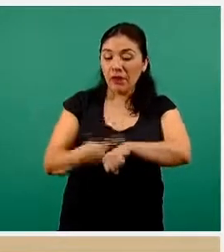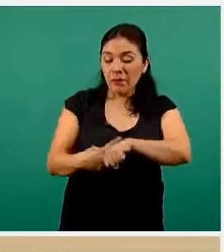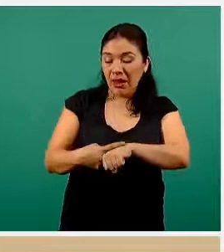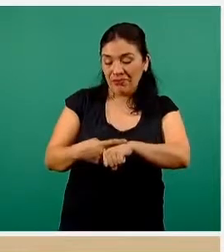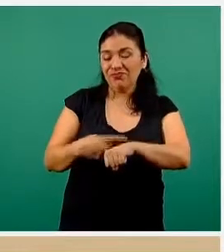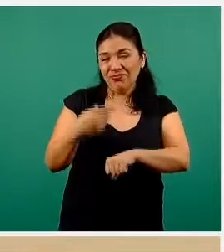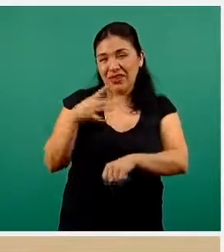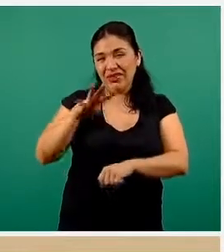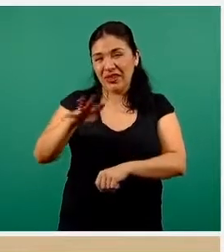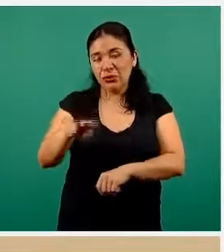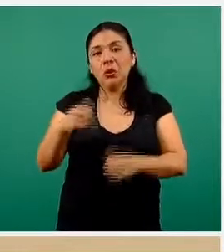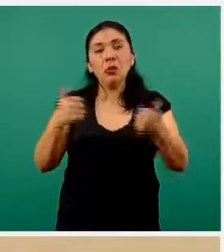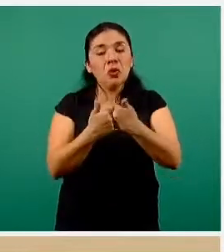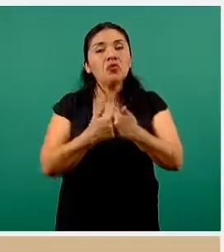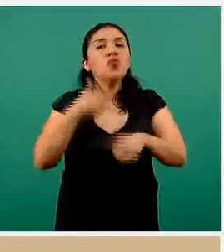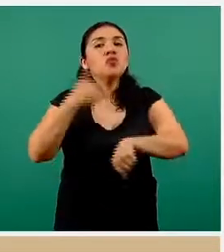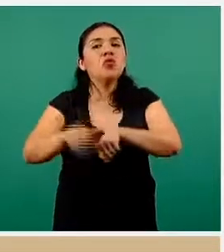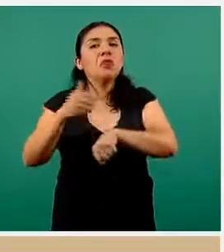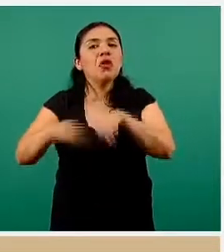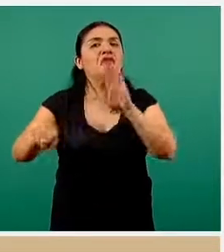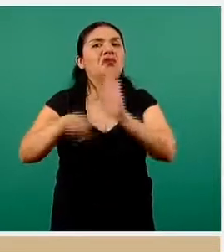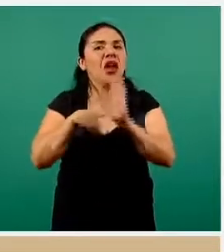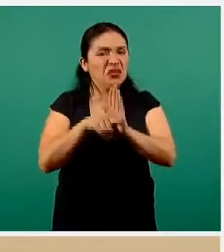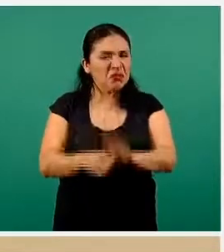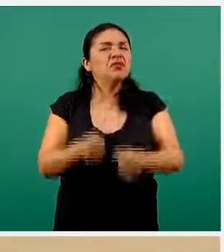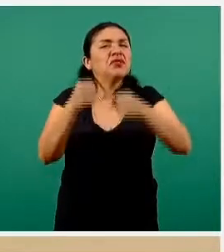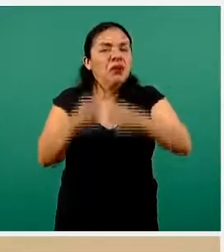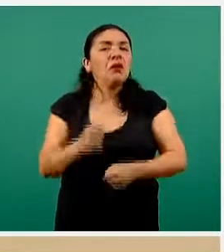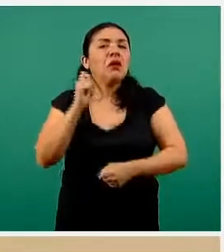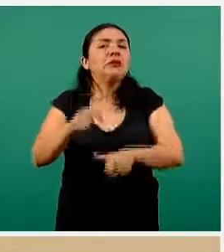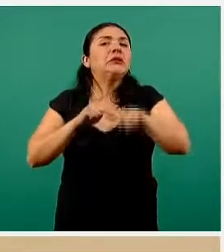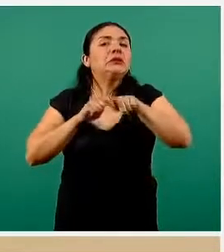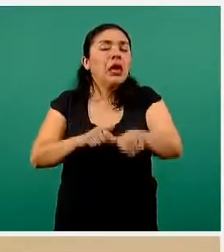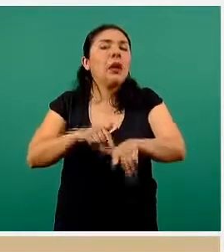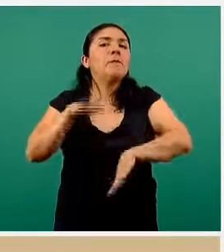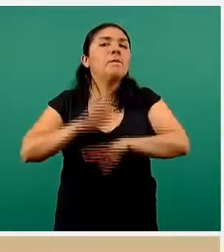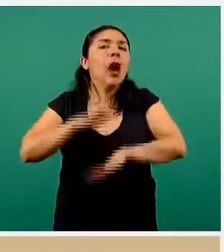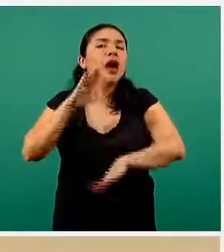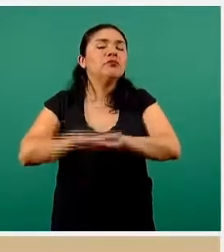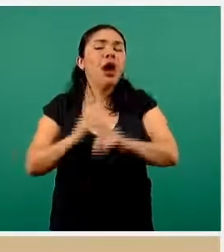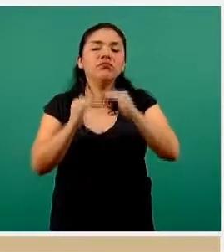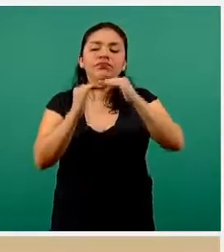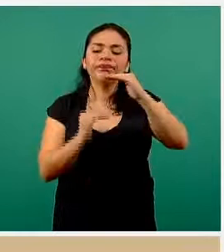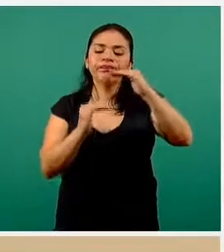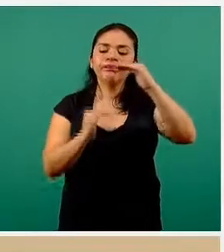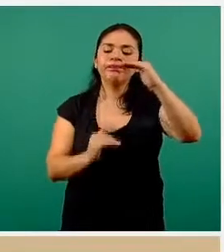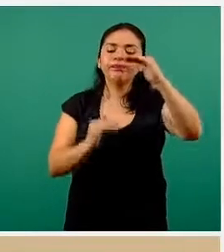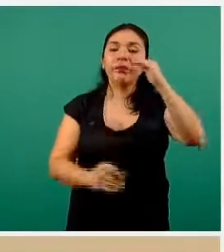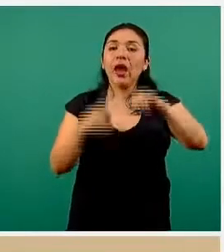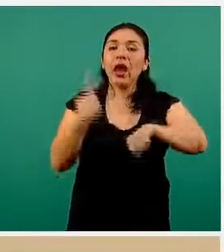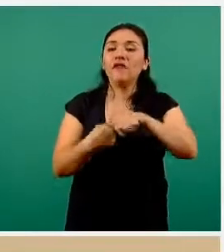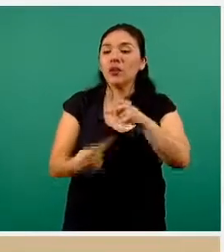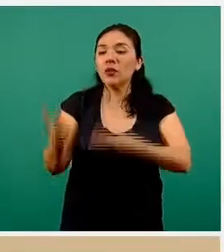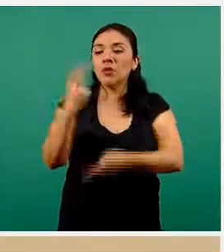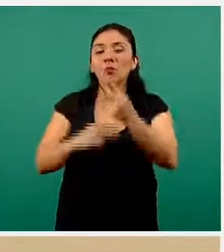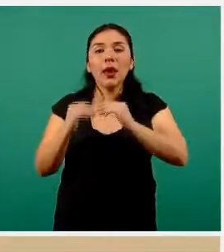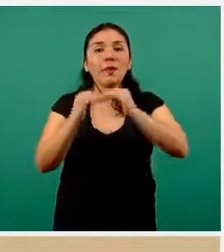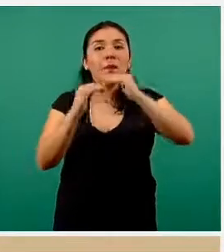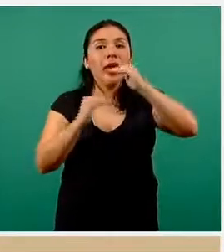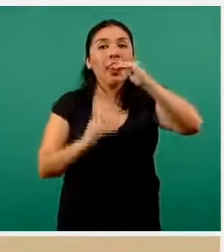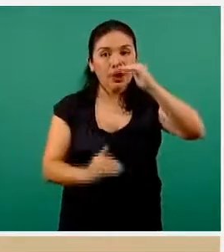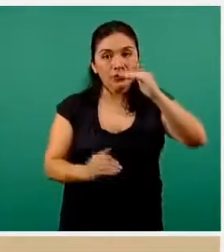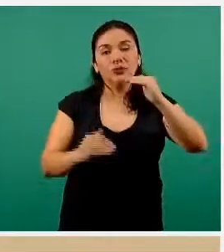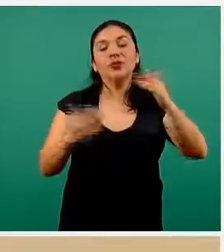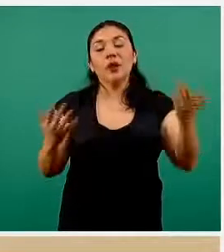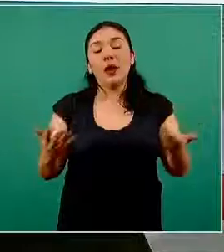un número negativo, que significaría continuar con esta tendencia a la disminución en el número de